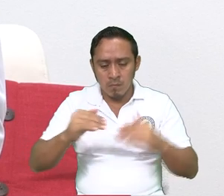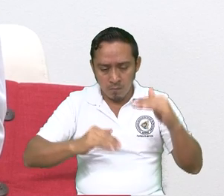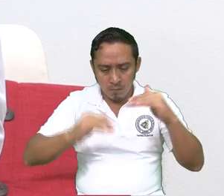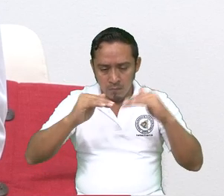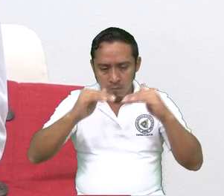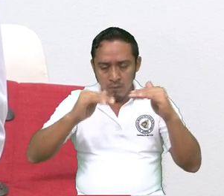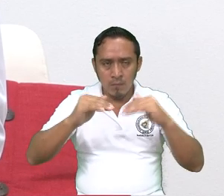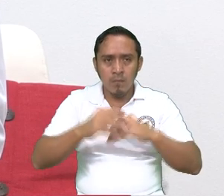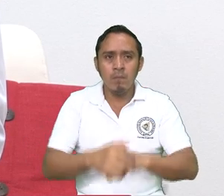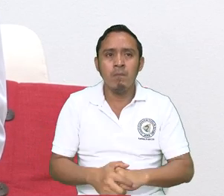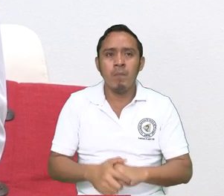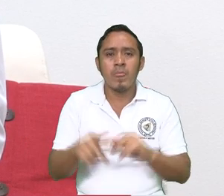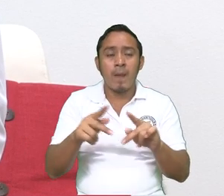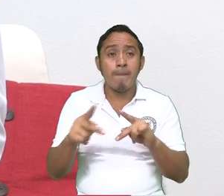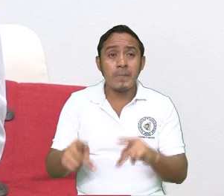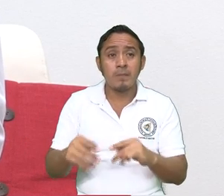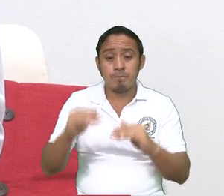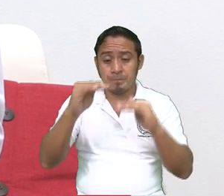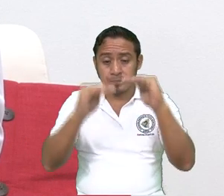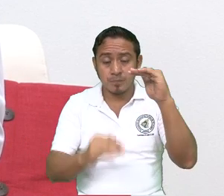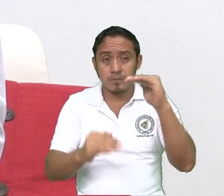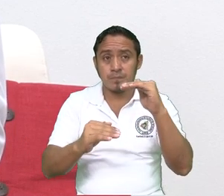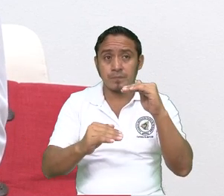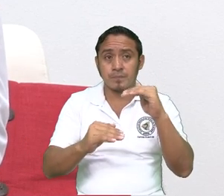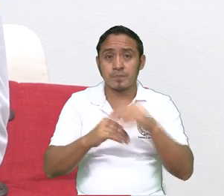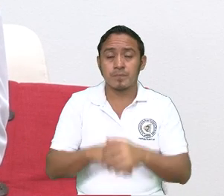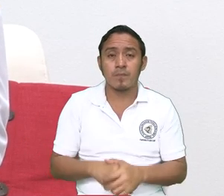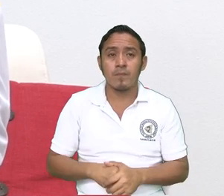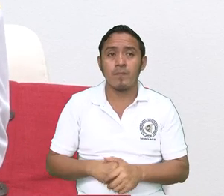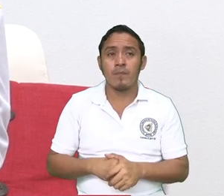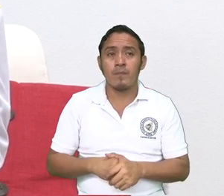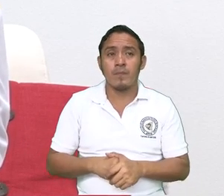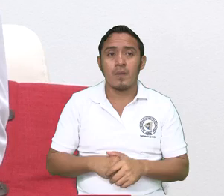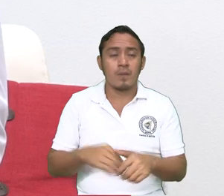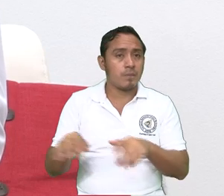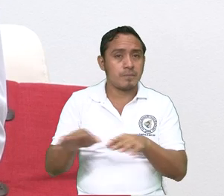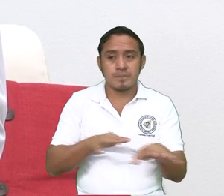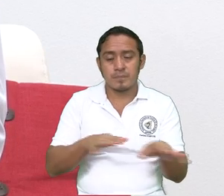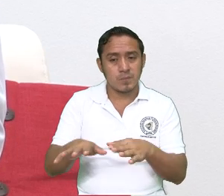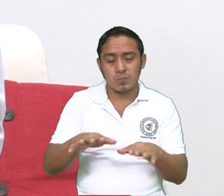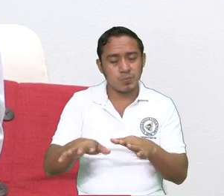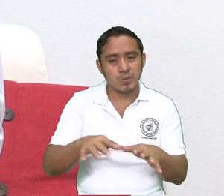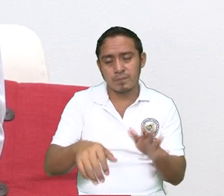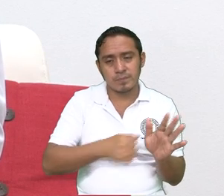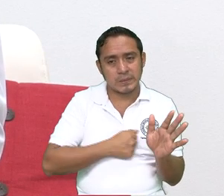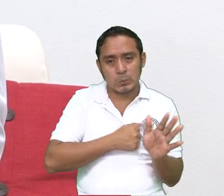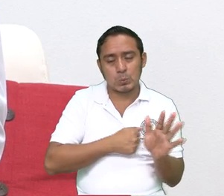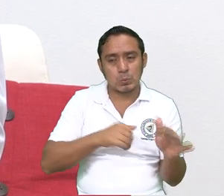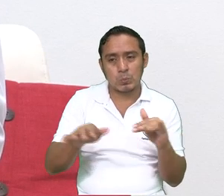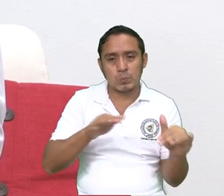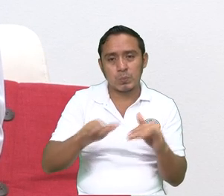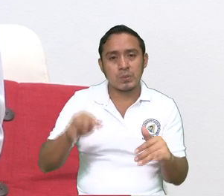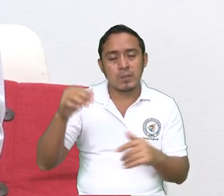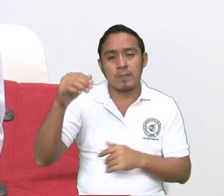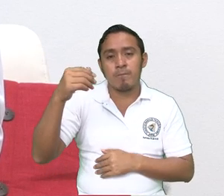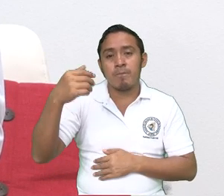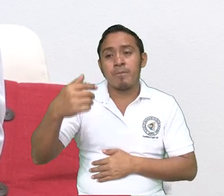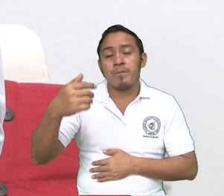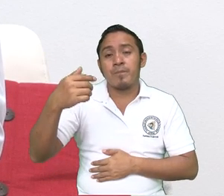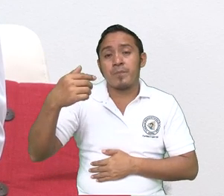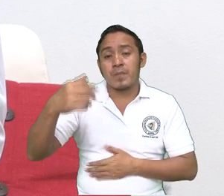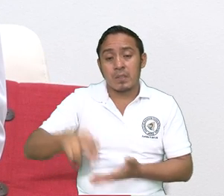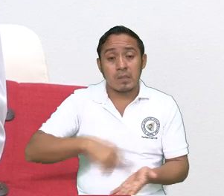pero una persona con la hemoglobina por debajo del nivel meta pues se descarta se descarta y no es candidata a